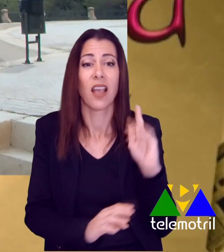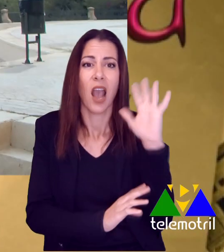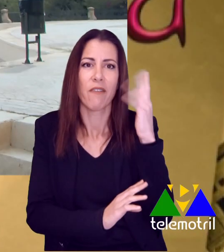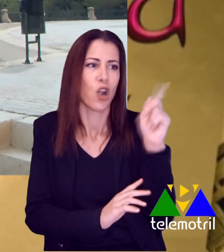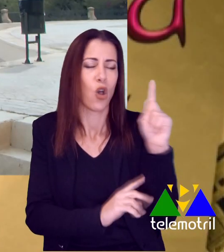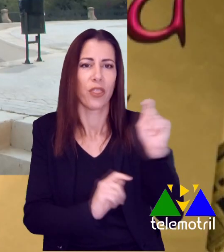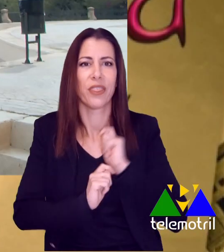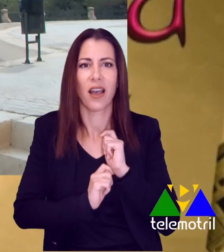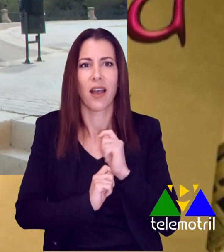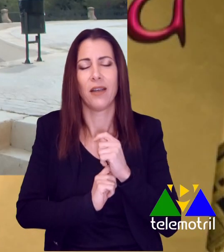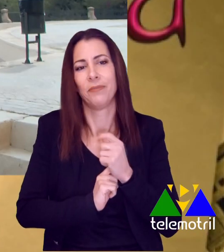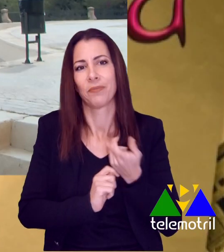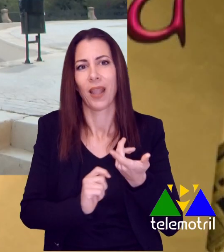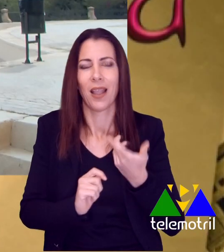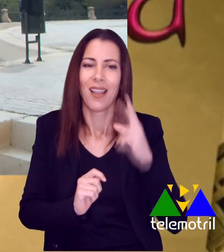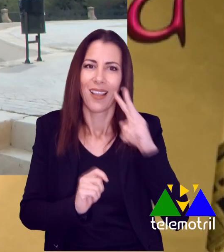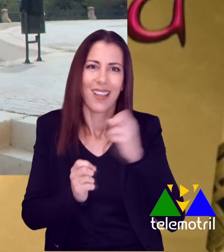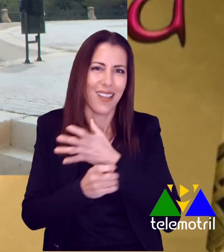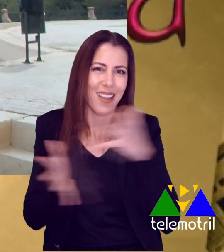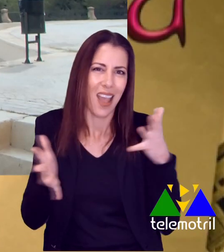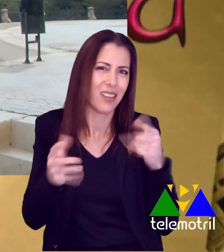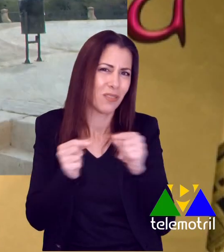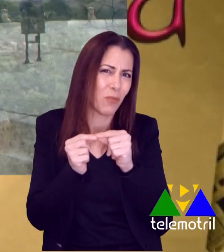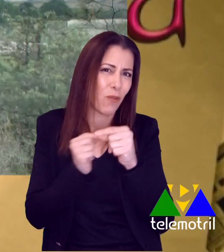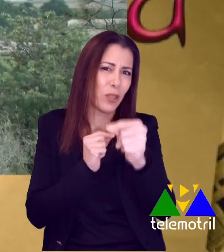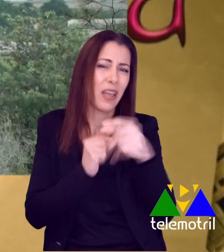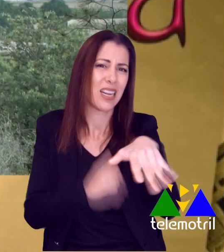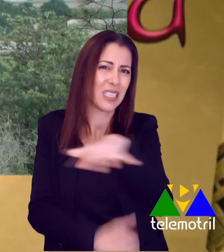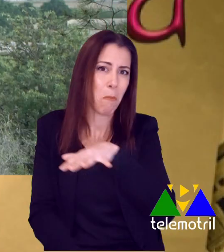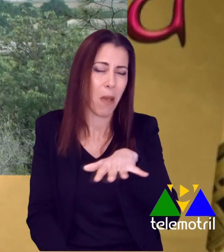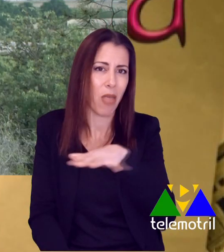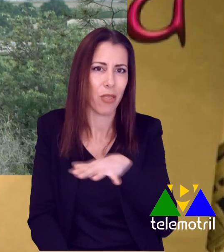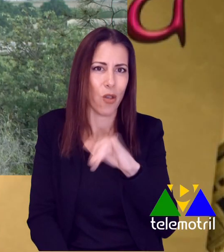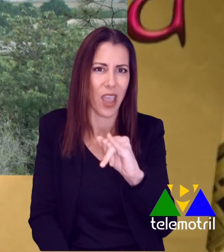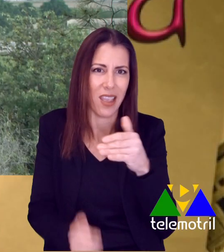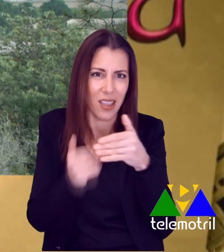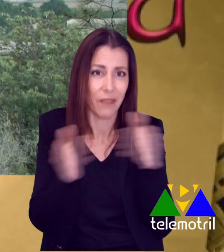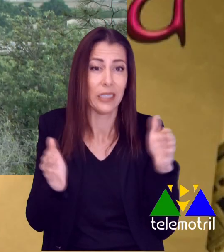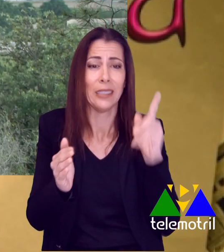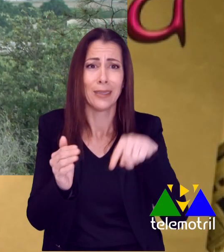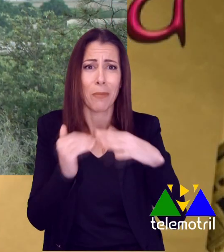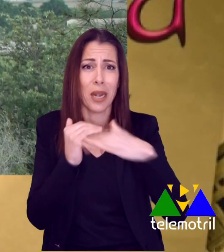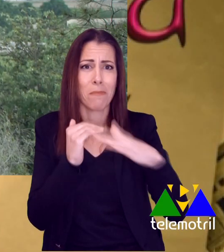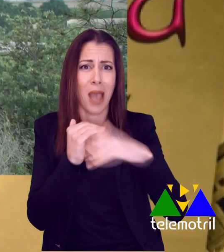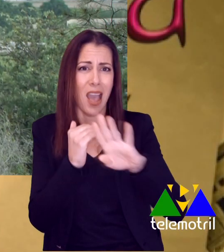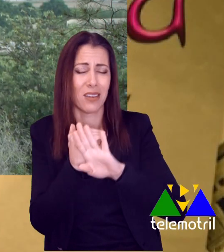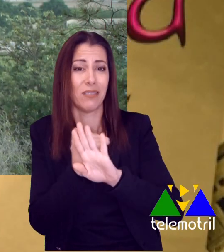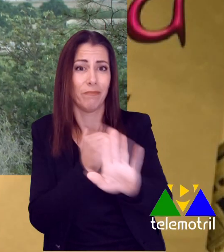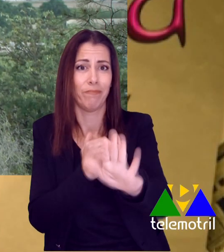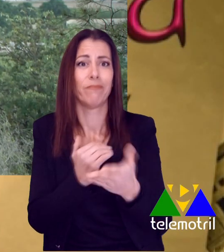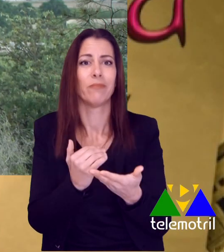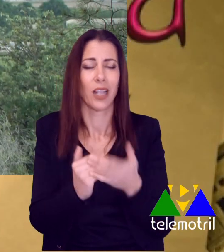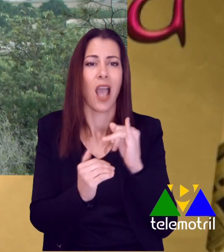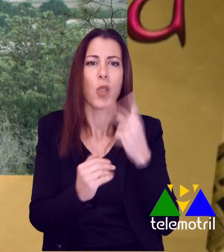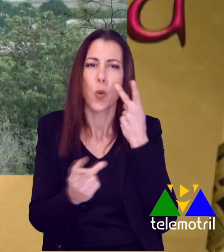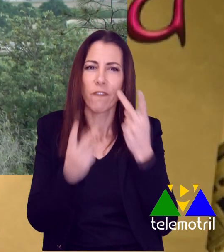nos dejan ver la profundidad del espacio que abre y el mar, que lo tenemos este cerro ahí. Y que hay